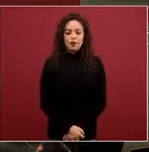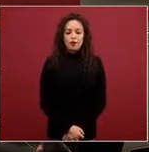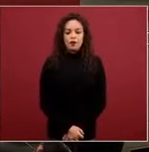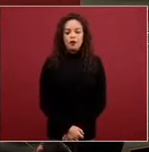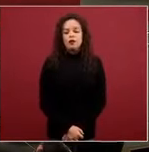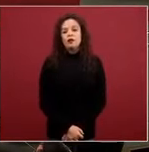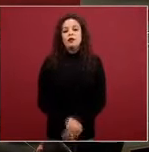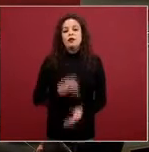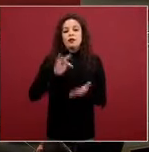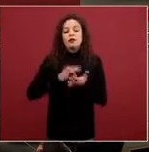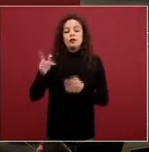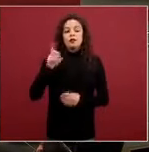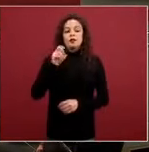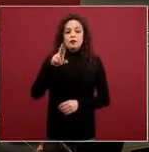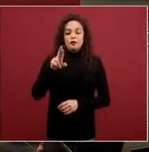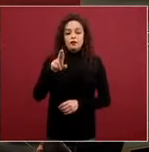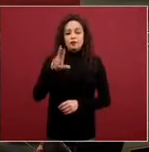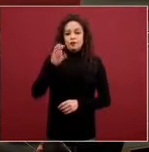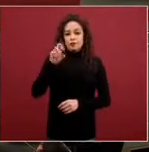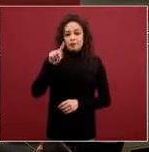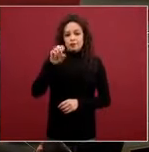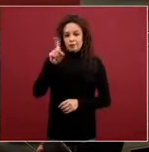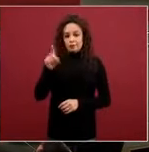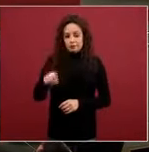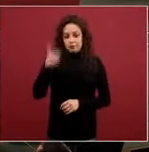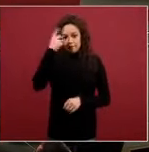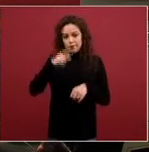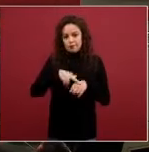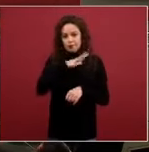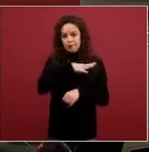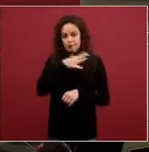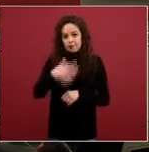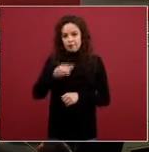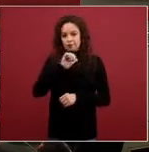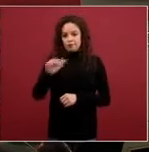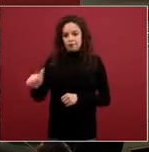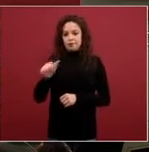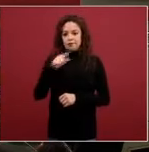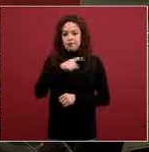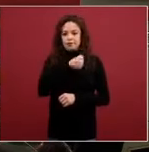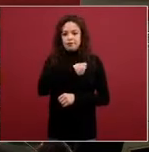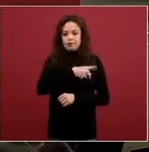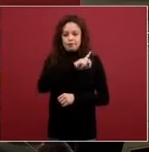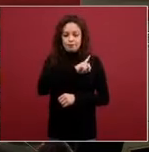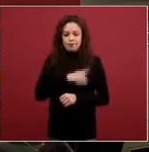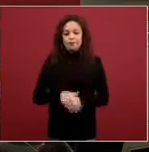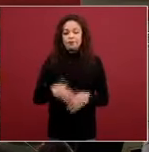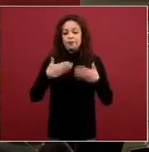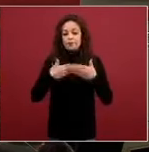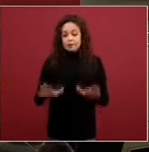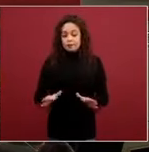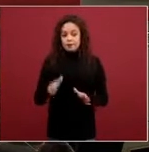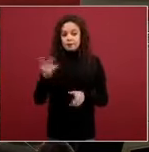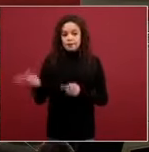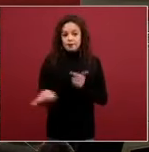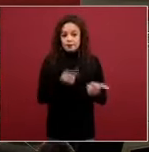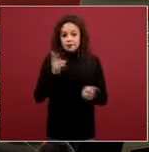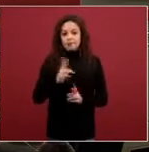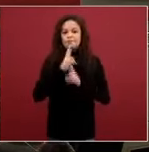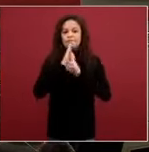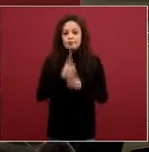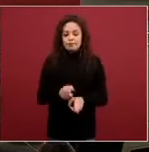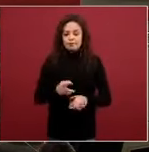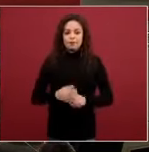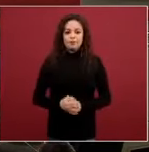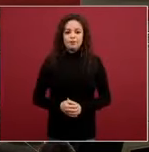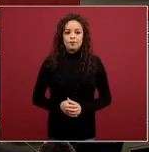Gracias, doctor Ricardo Cortés, director general de Promoción de la Salud. Abrimos a preguntas y respuestas. Ángeles Cruz, Bianca y